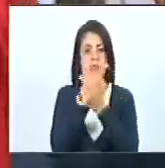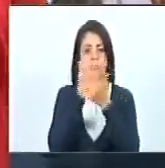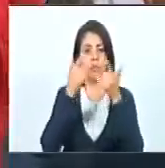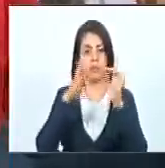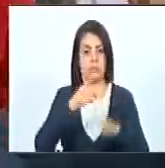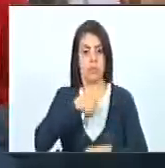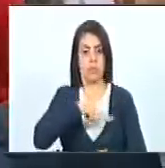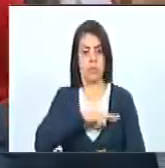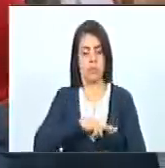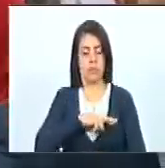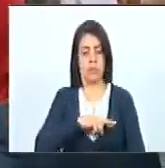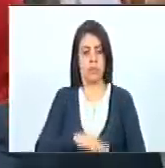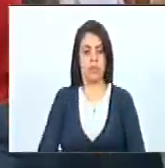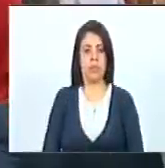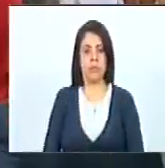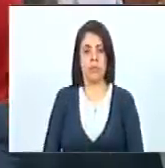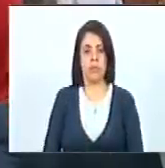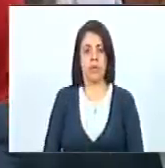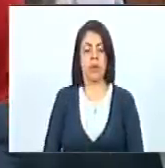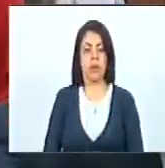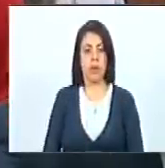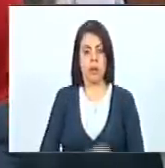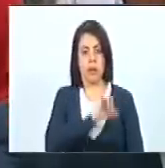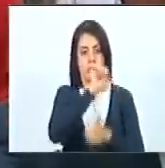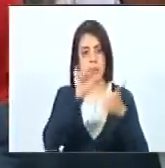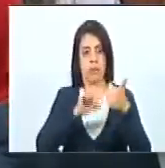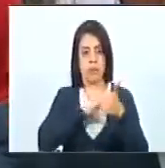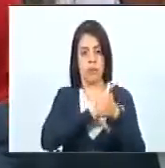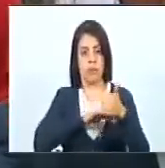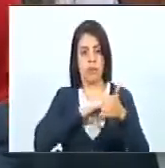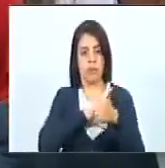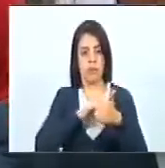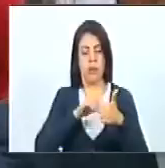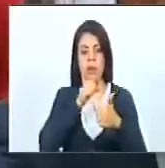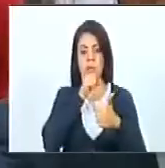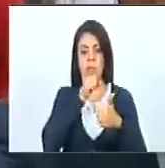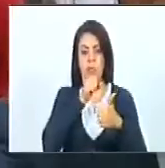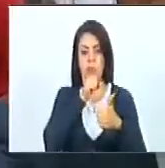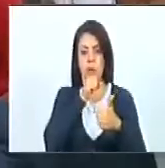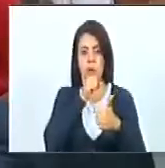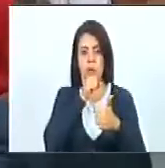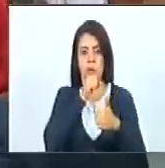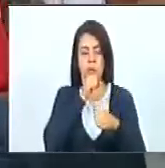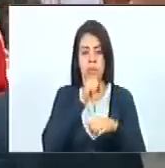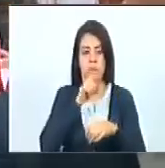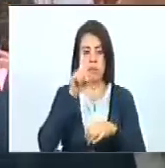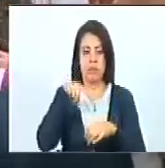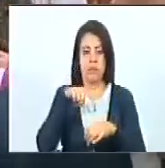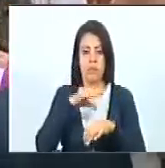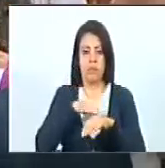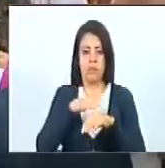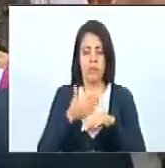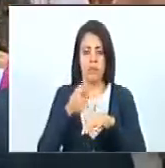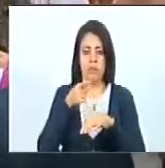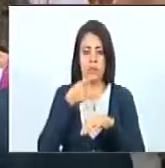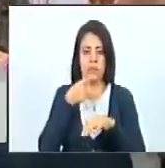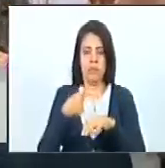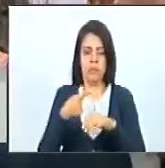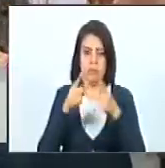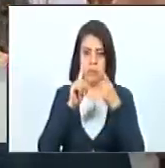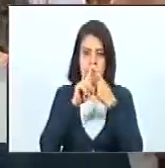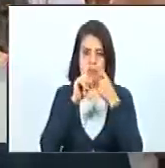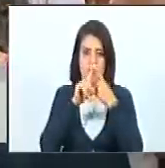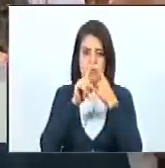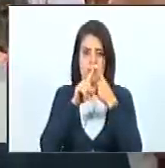Libertades, Religiones y Cultos y de la Subcomisión del Adulto y Adulto Mayor, para, en primer